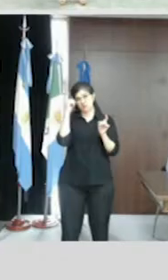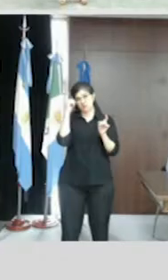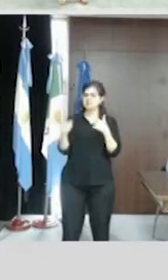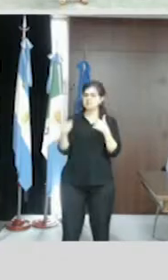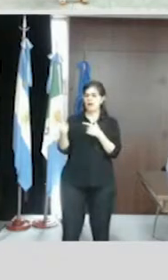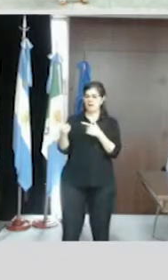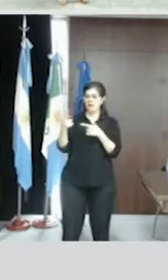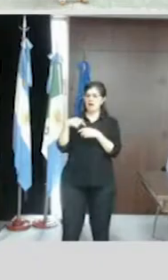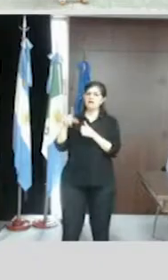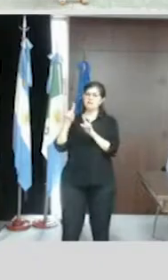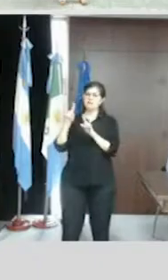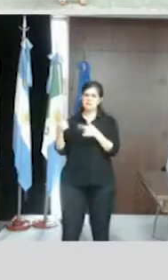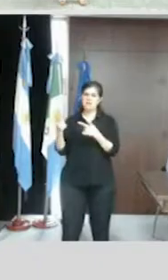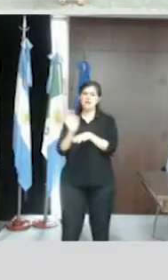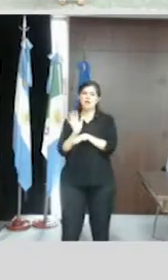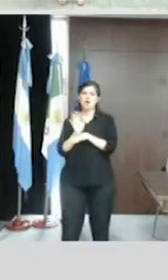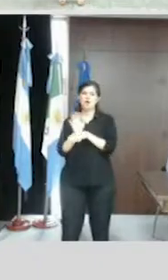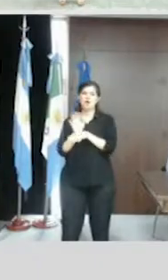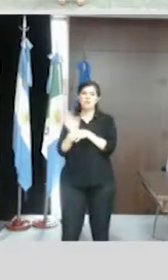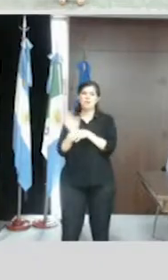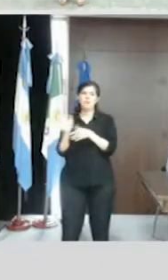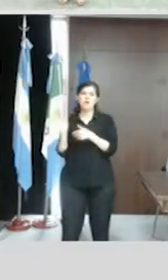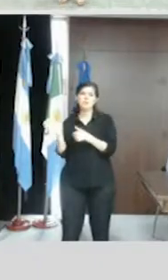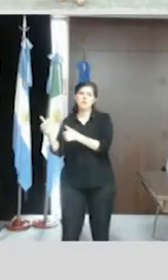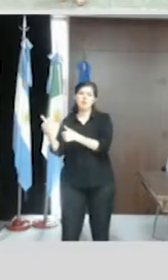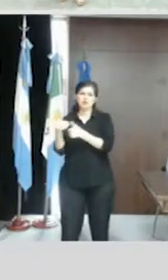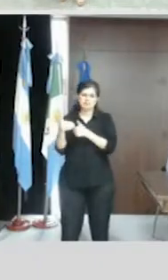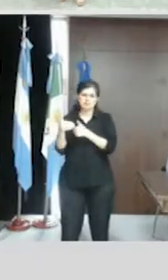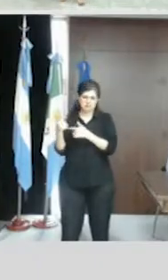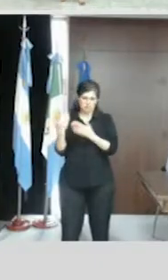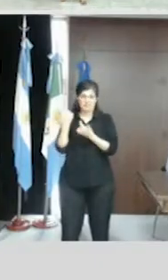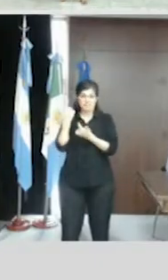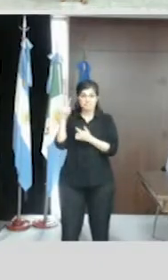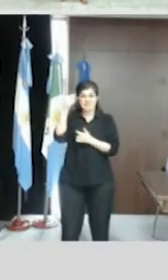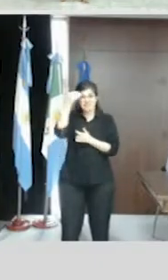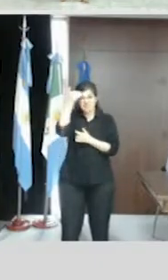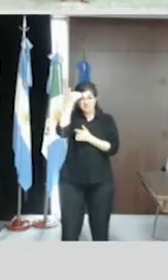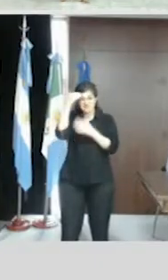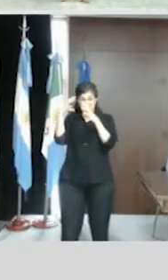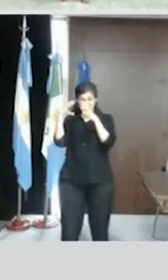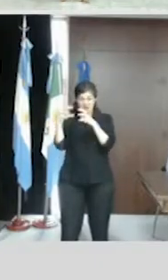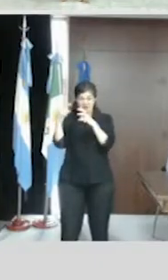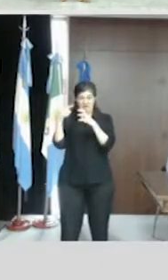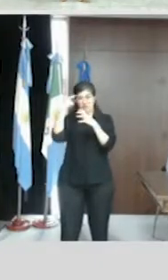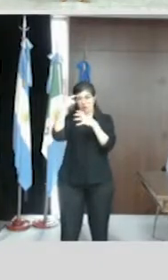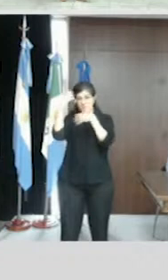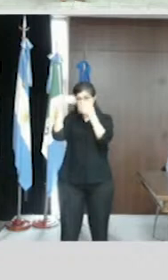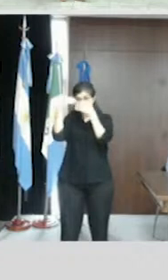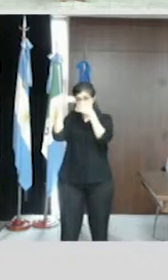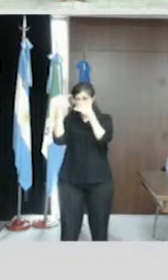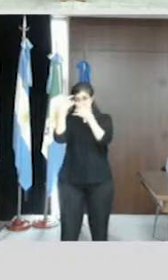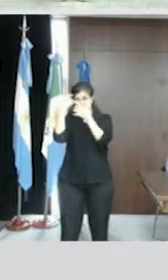a medida que el cerebro tiene menos capacidad de pensar y menos capacidades autorreflexivas,